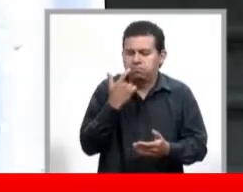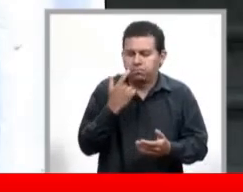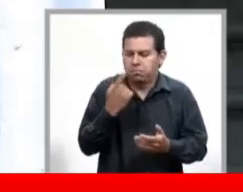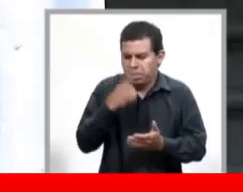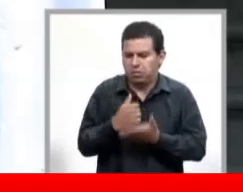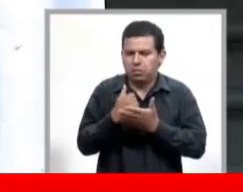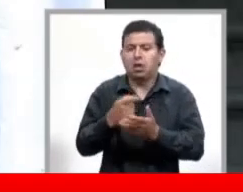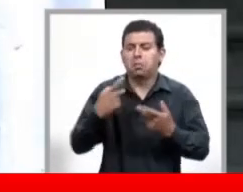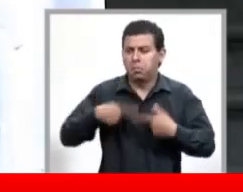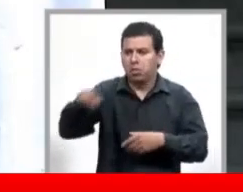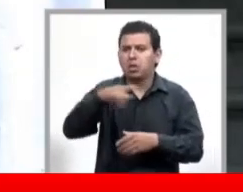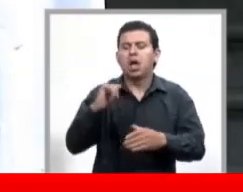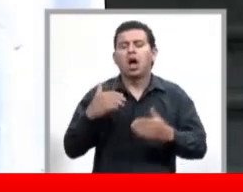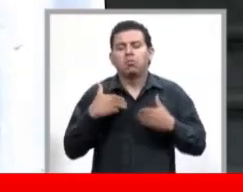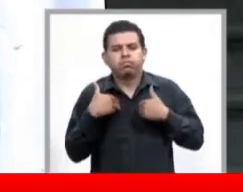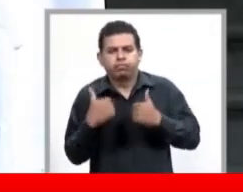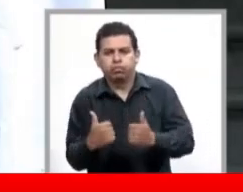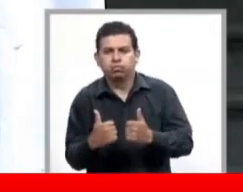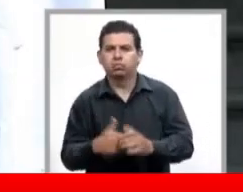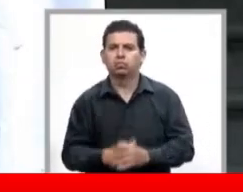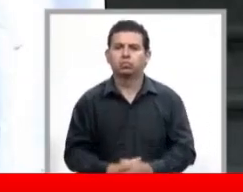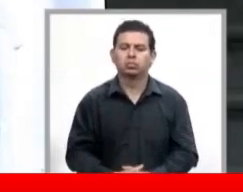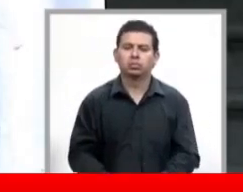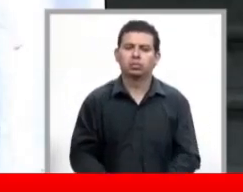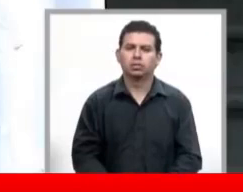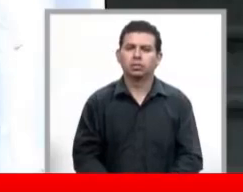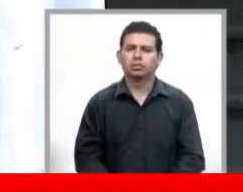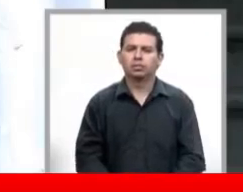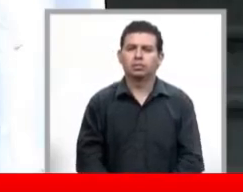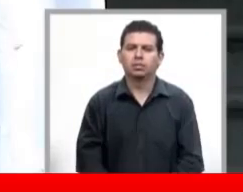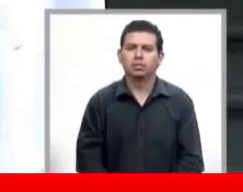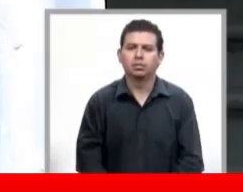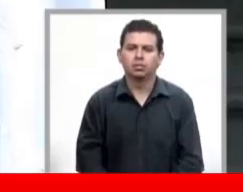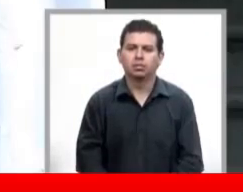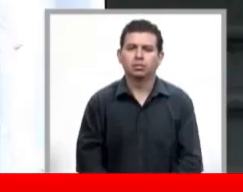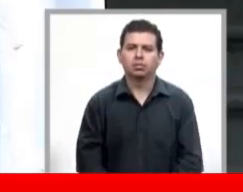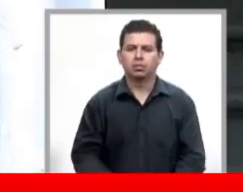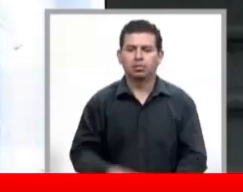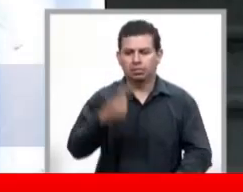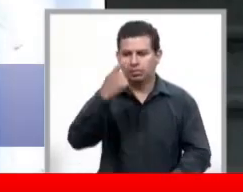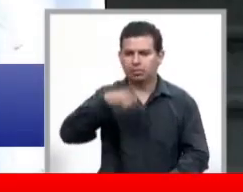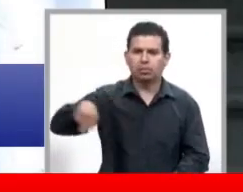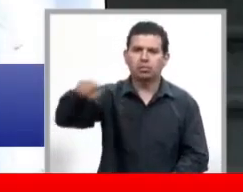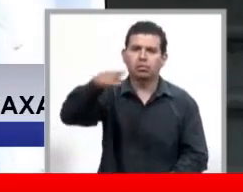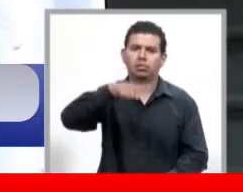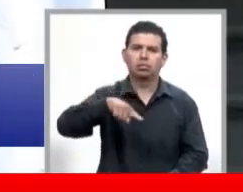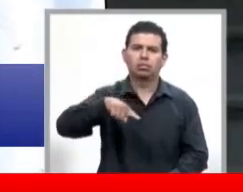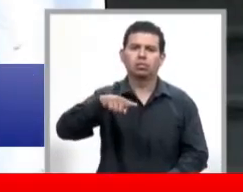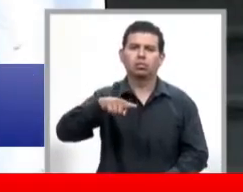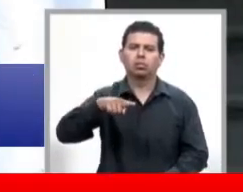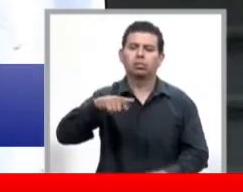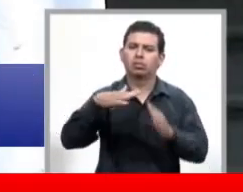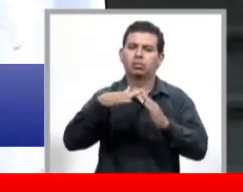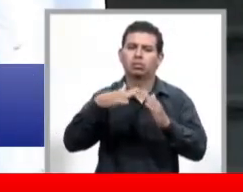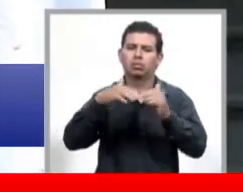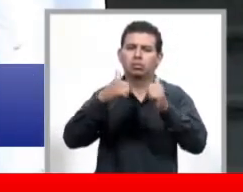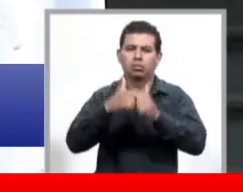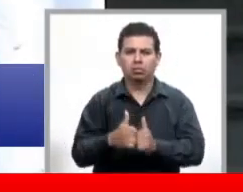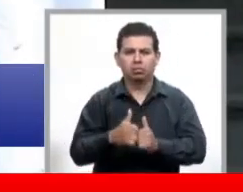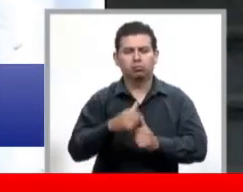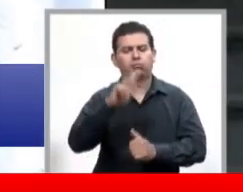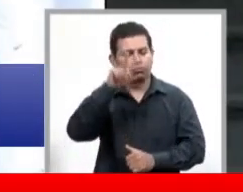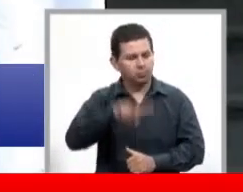lo ha hecho. Sé que es difícil para todos quedarse en casa, sé que es